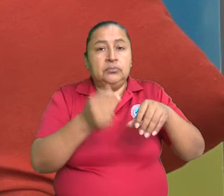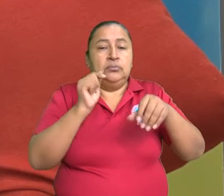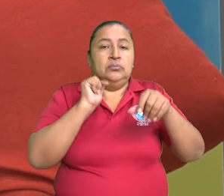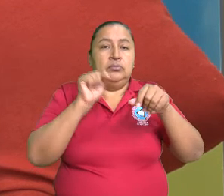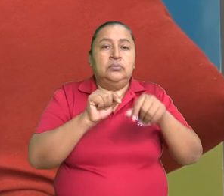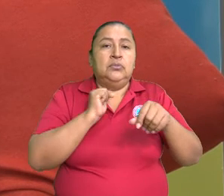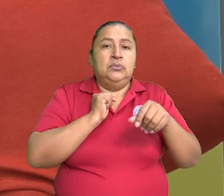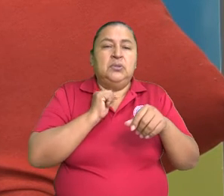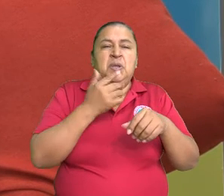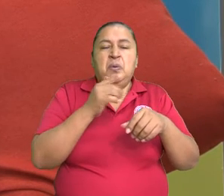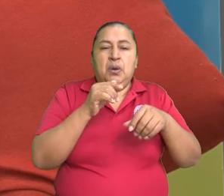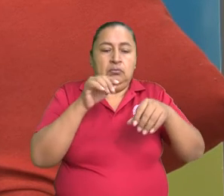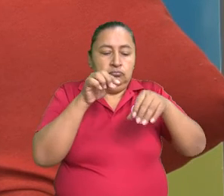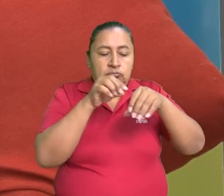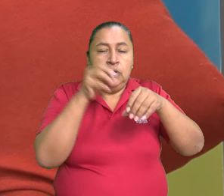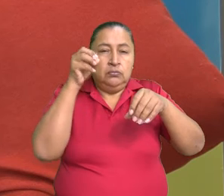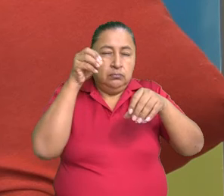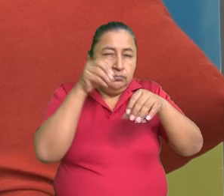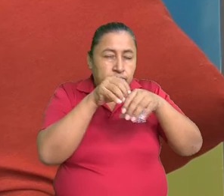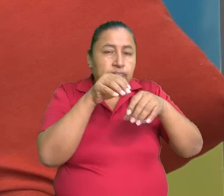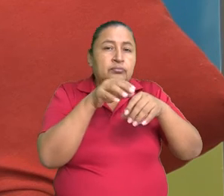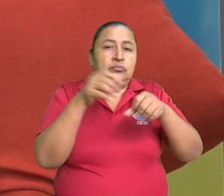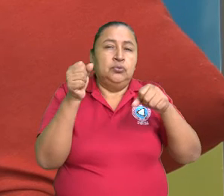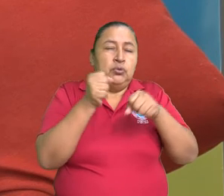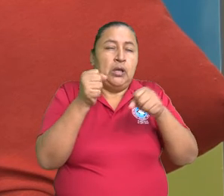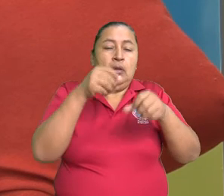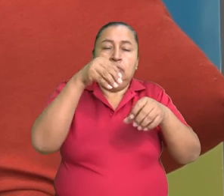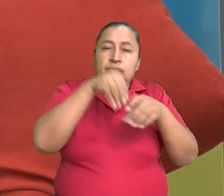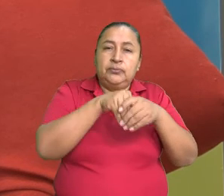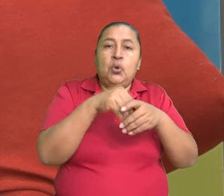una quemadura al frío. Se hace en una